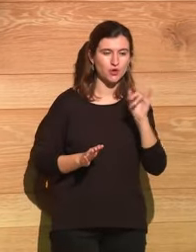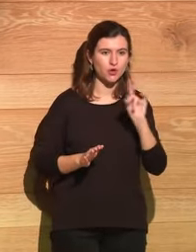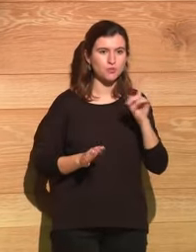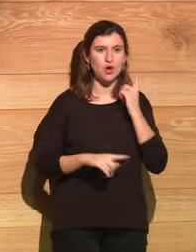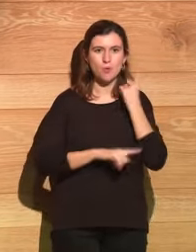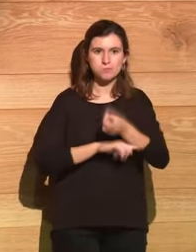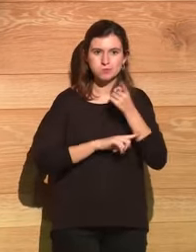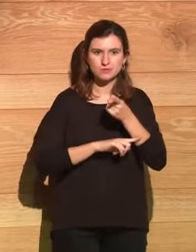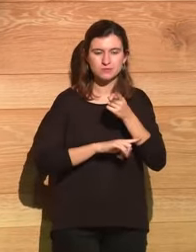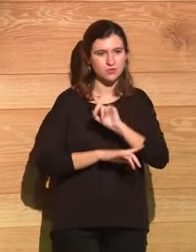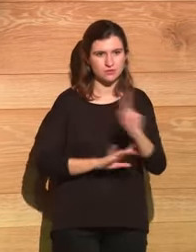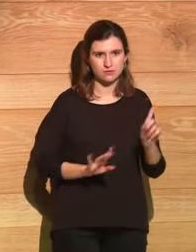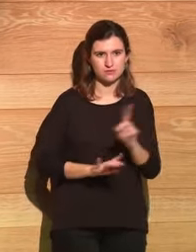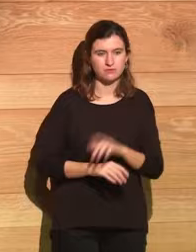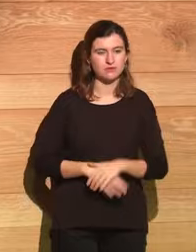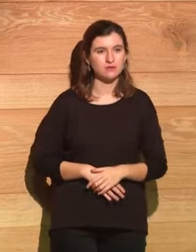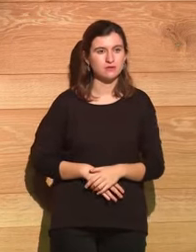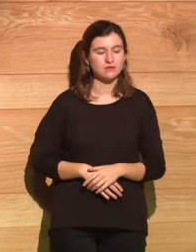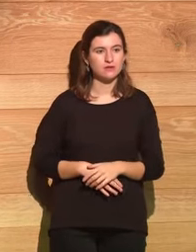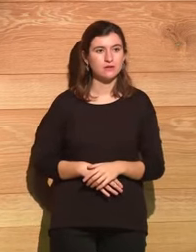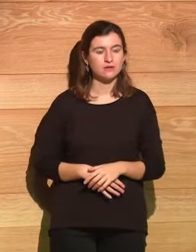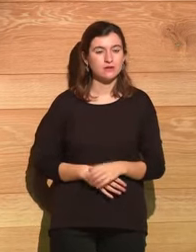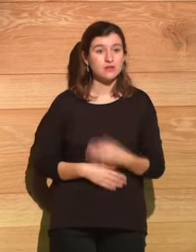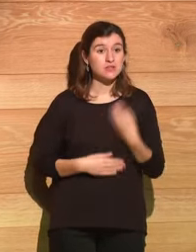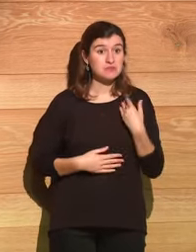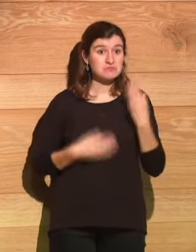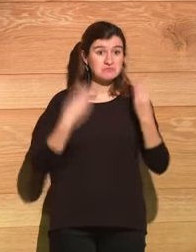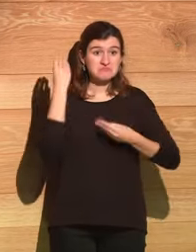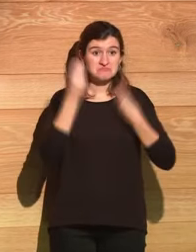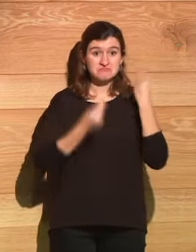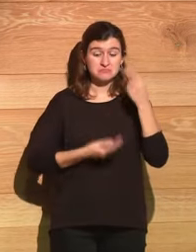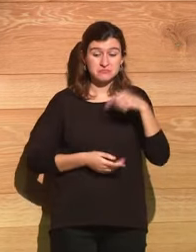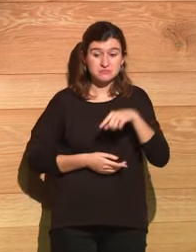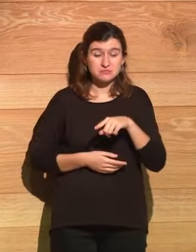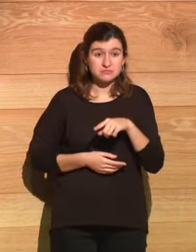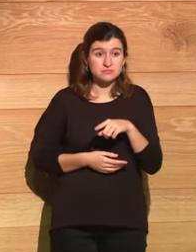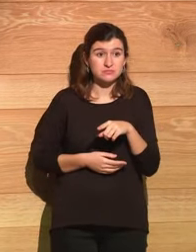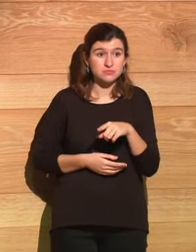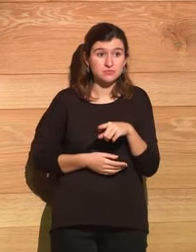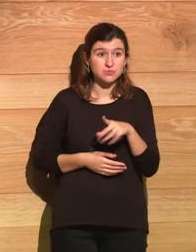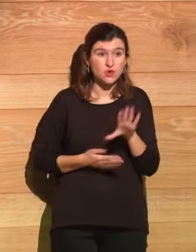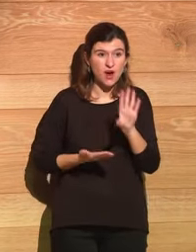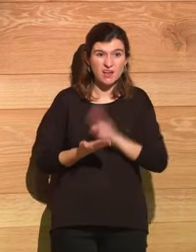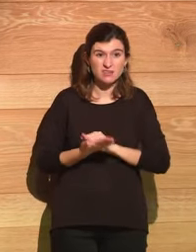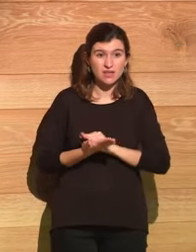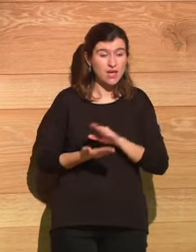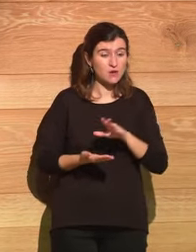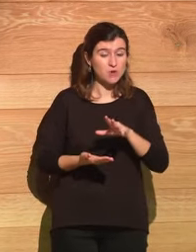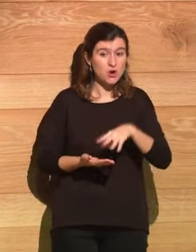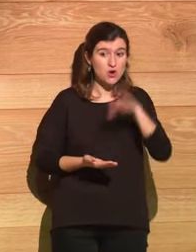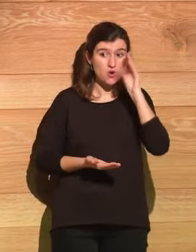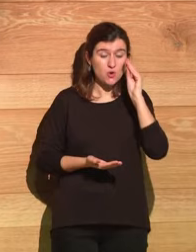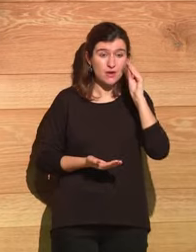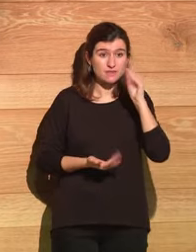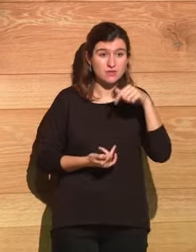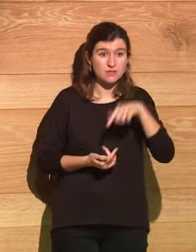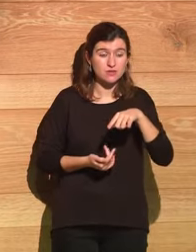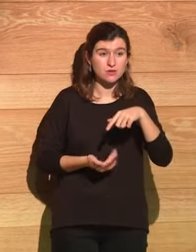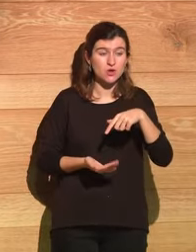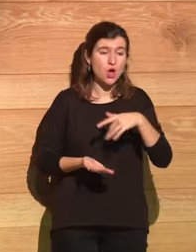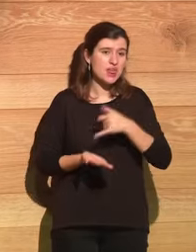esto es lo único que se puede decir sobre este tema, ¿no? Yo me lo he tomado más así que como un signo de cualquier signo de